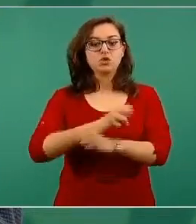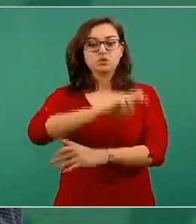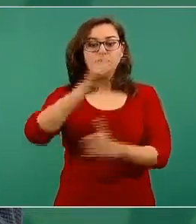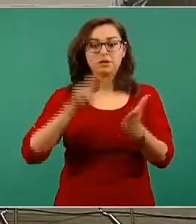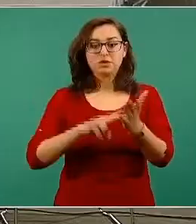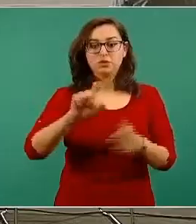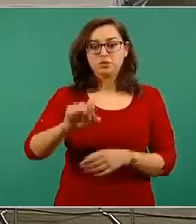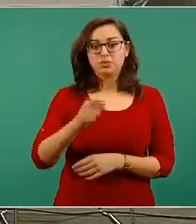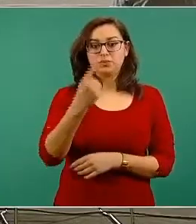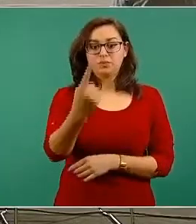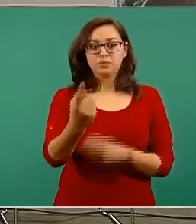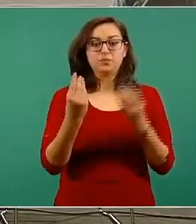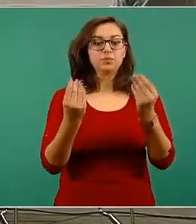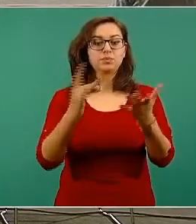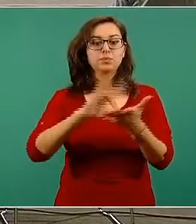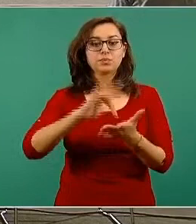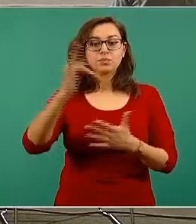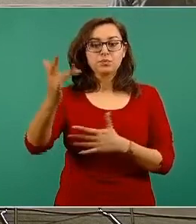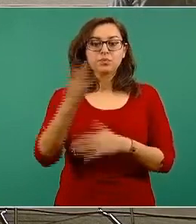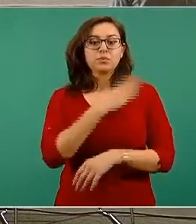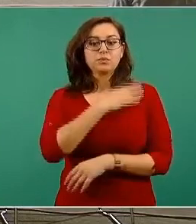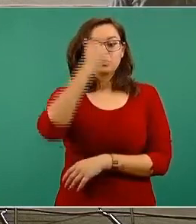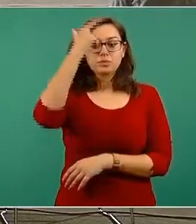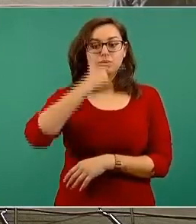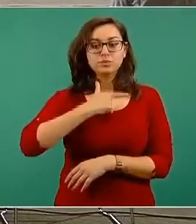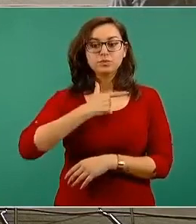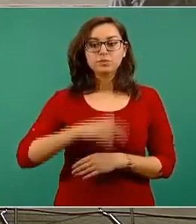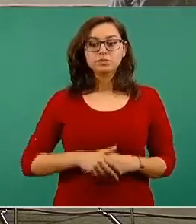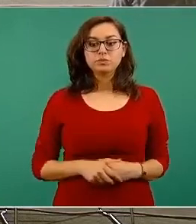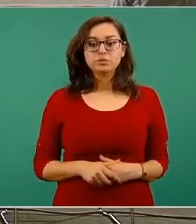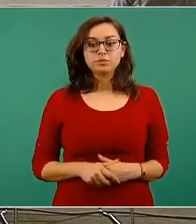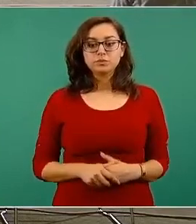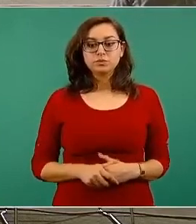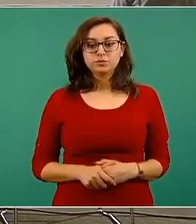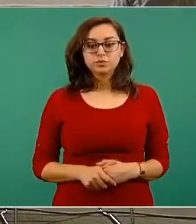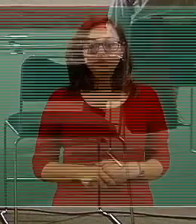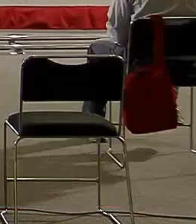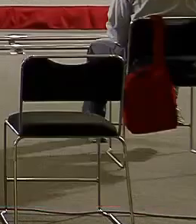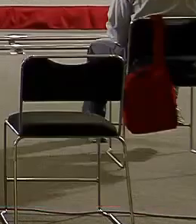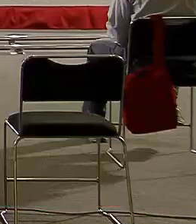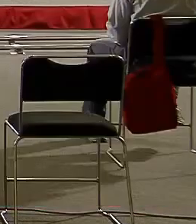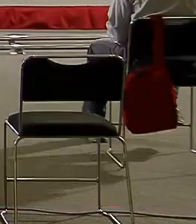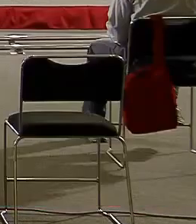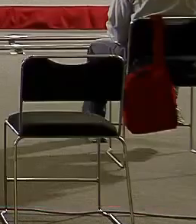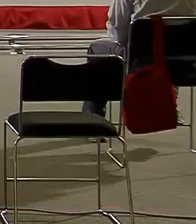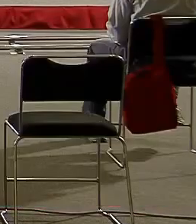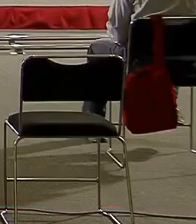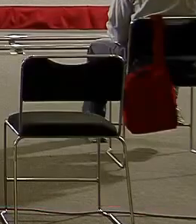año 2021. Muchas gracias y buenas noches a todos. Buenas noches.